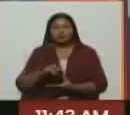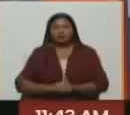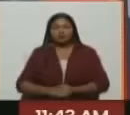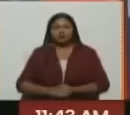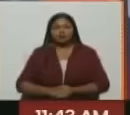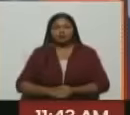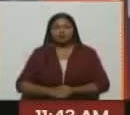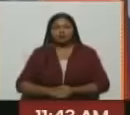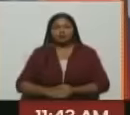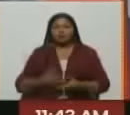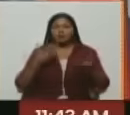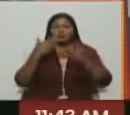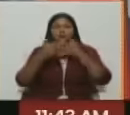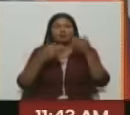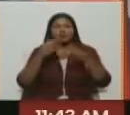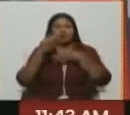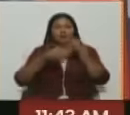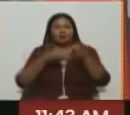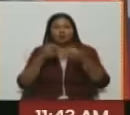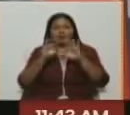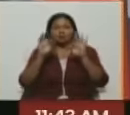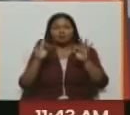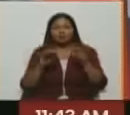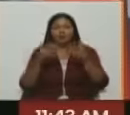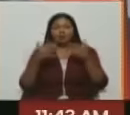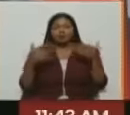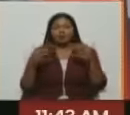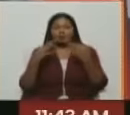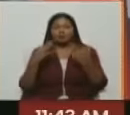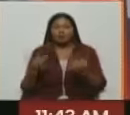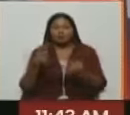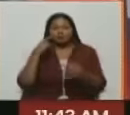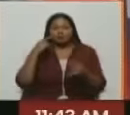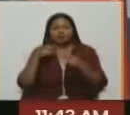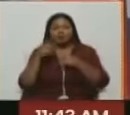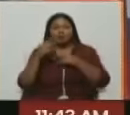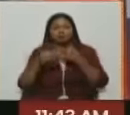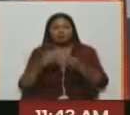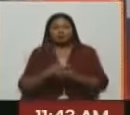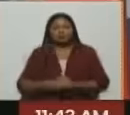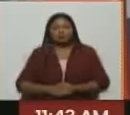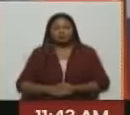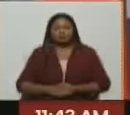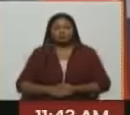conversar y hablarles de manera larga y tendida de lo que ha sido